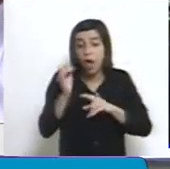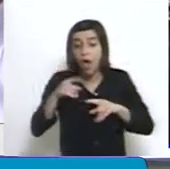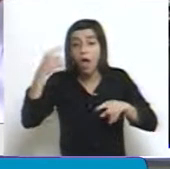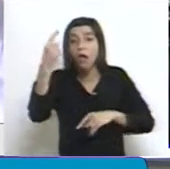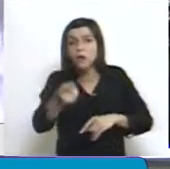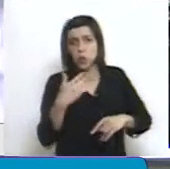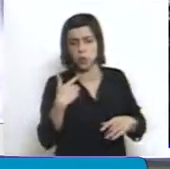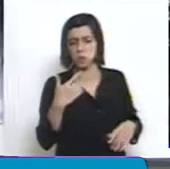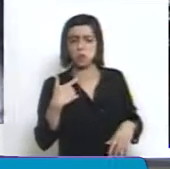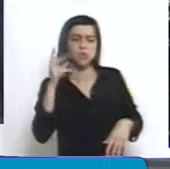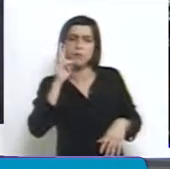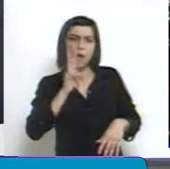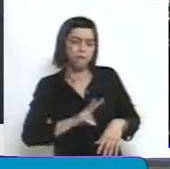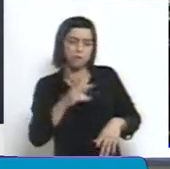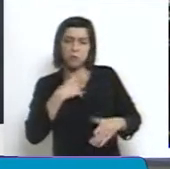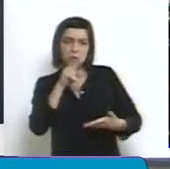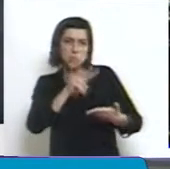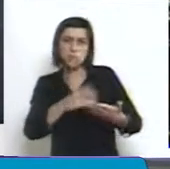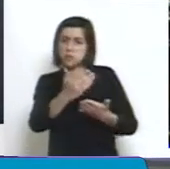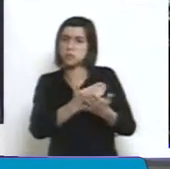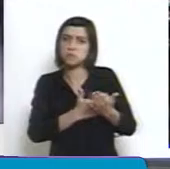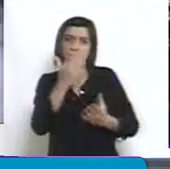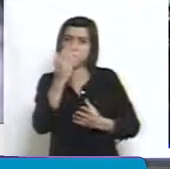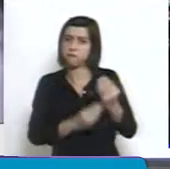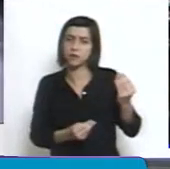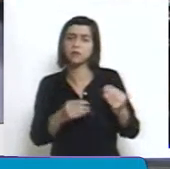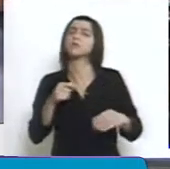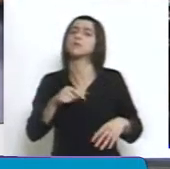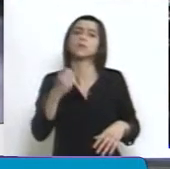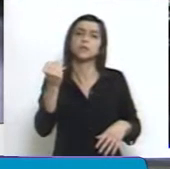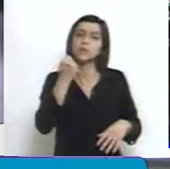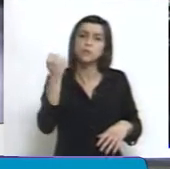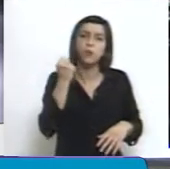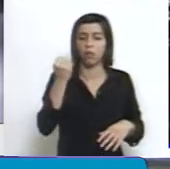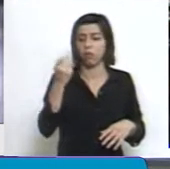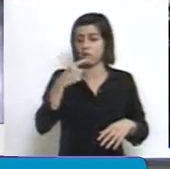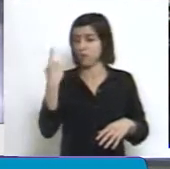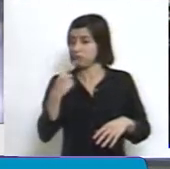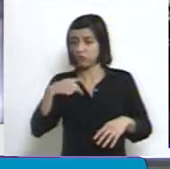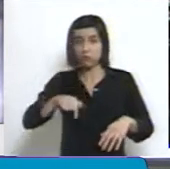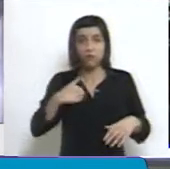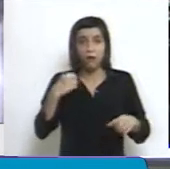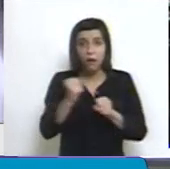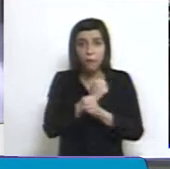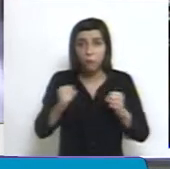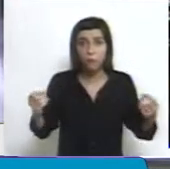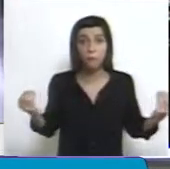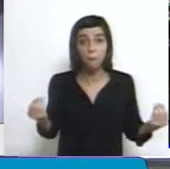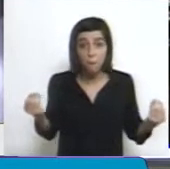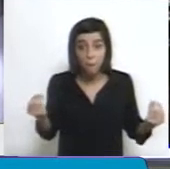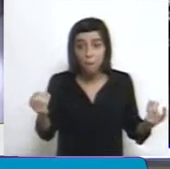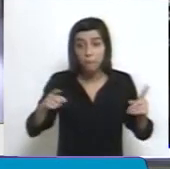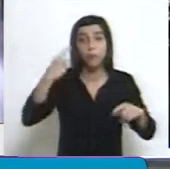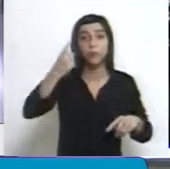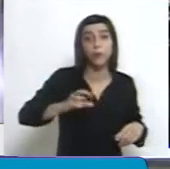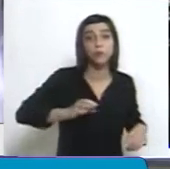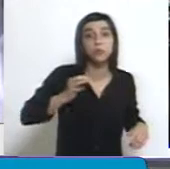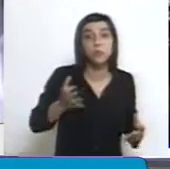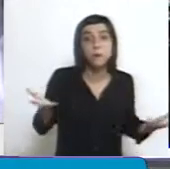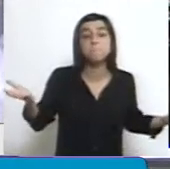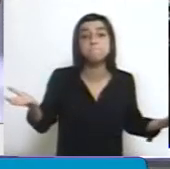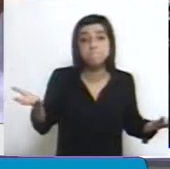que es muy importante para aprobar el presupuesto para el año que viene, que conociéramos desde ese punto de